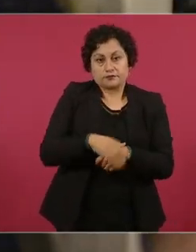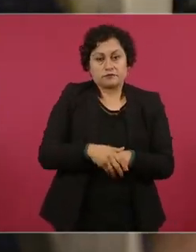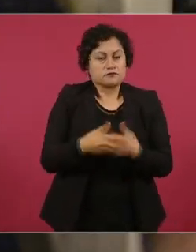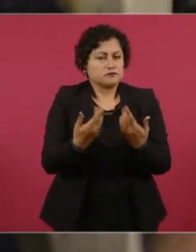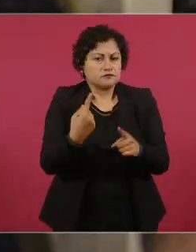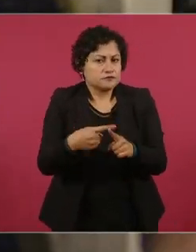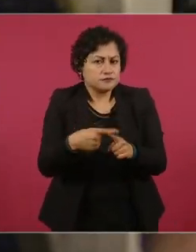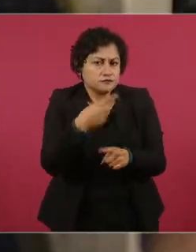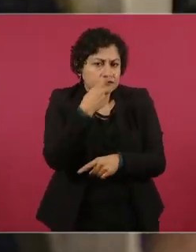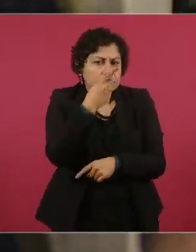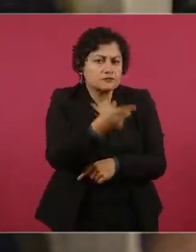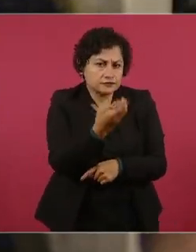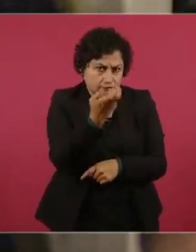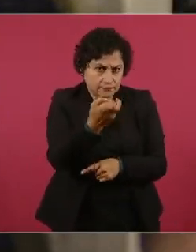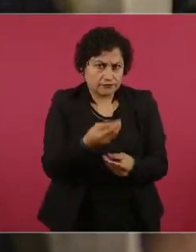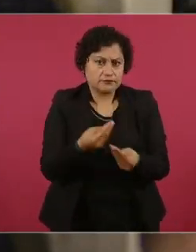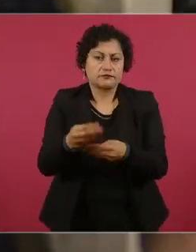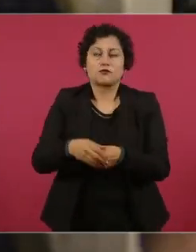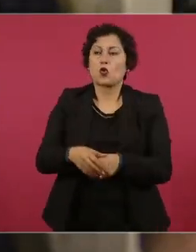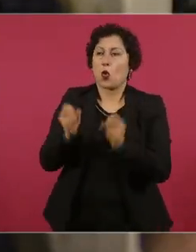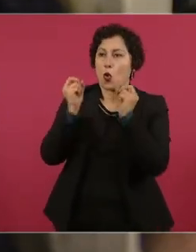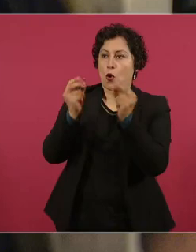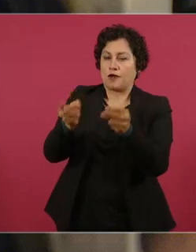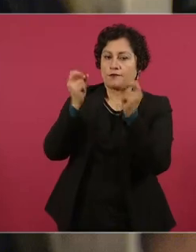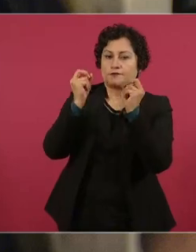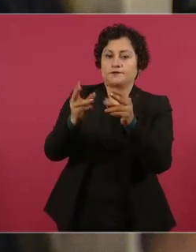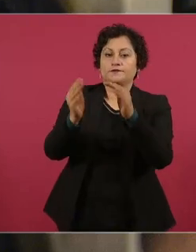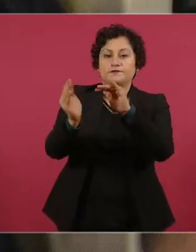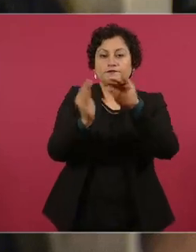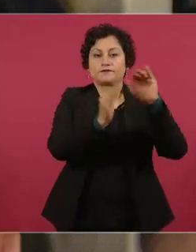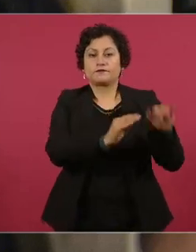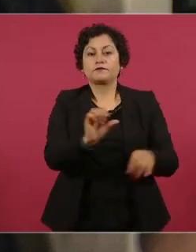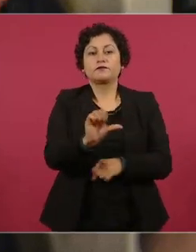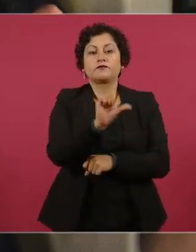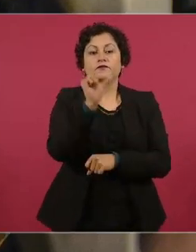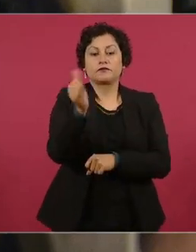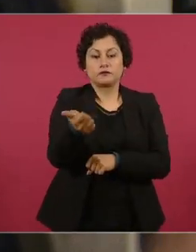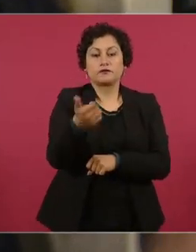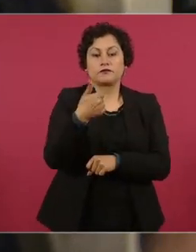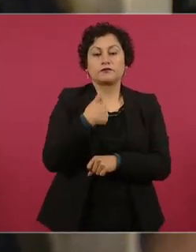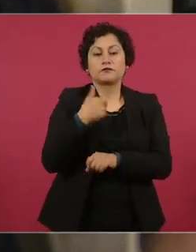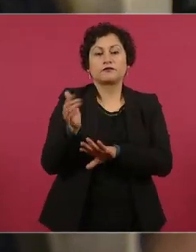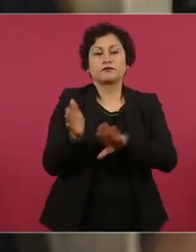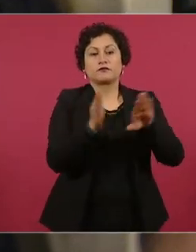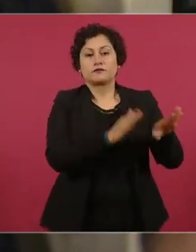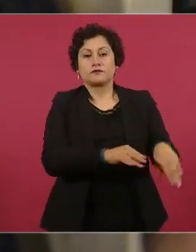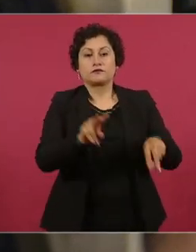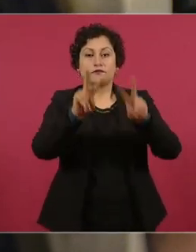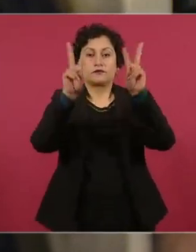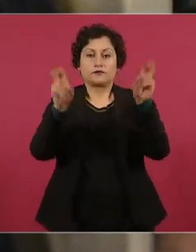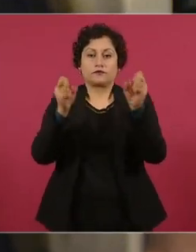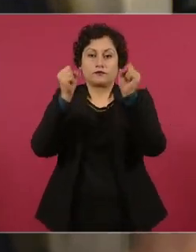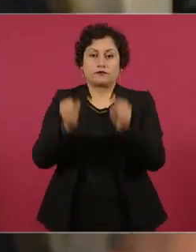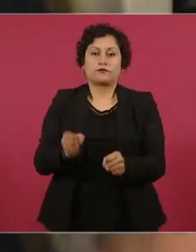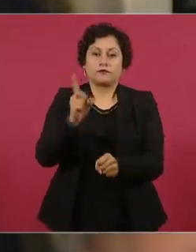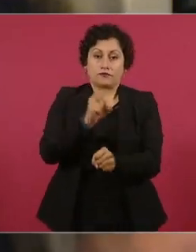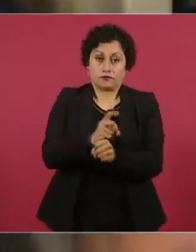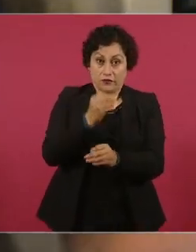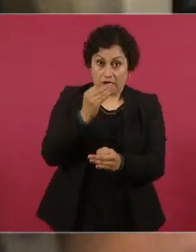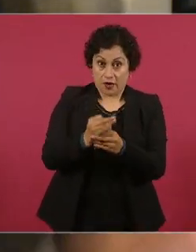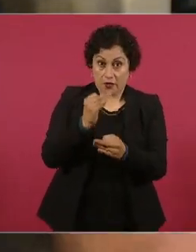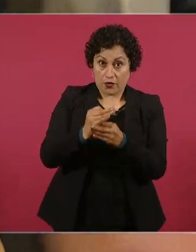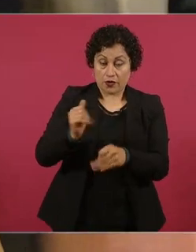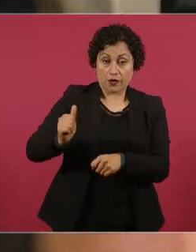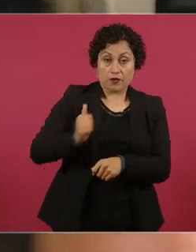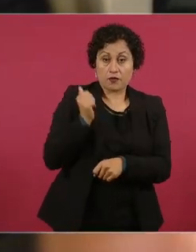que no había? De acuerdo, de acuerdo. Y por otra parte, ya para concluir, me paso del tema de salud al tema de seguridad, aprovechando que está el